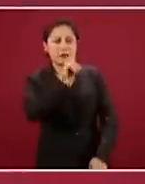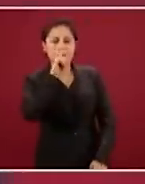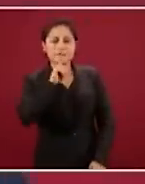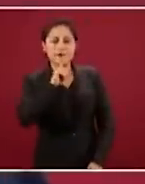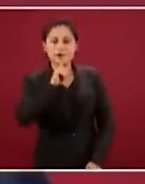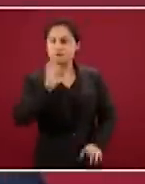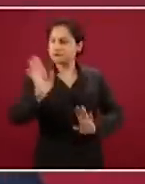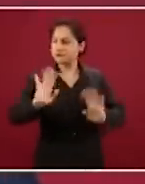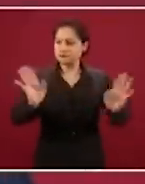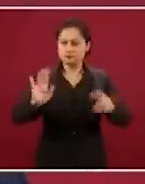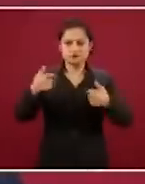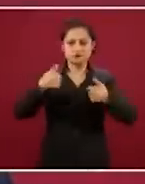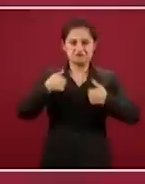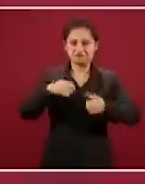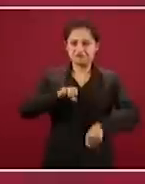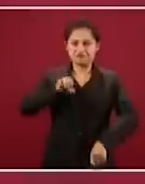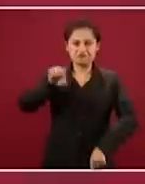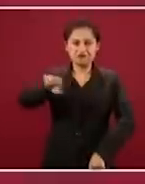en años,